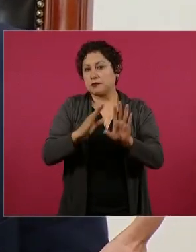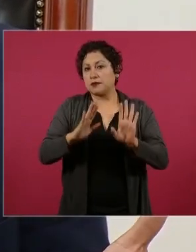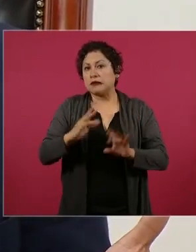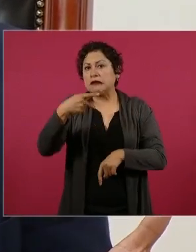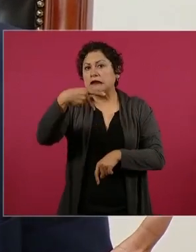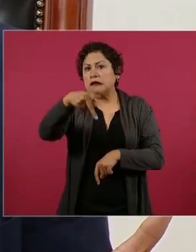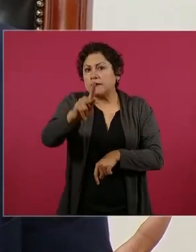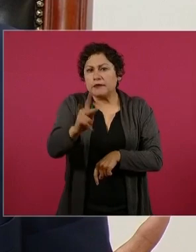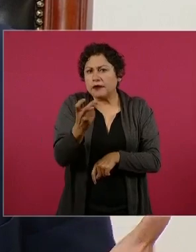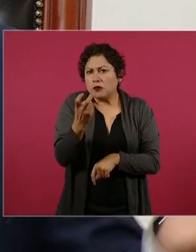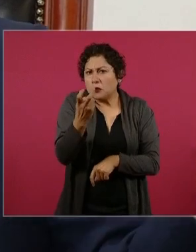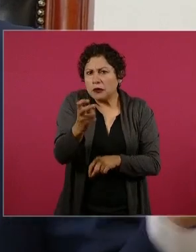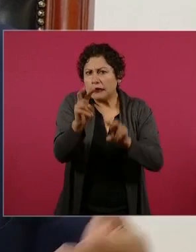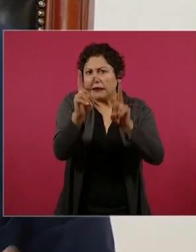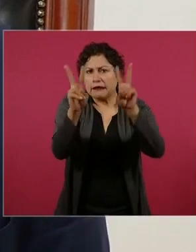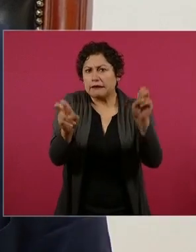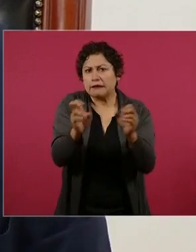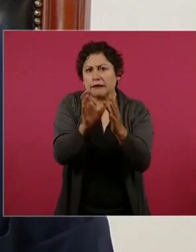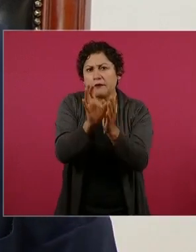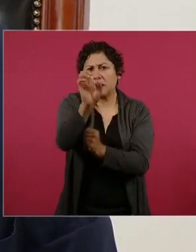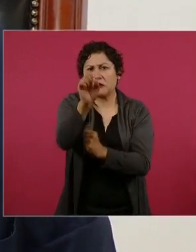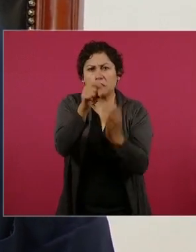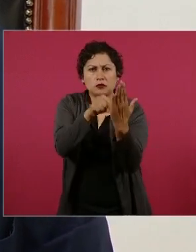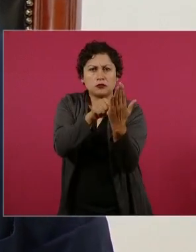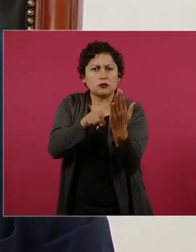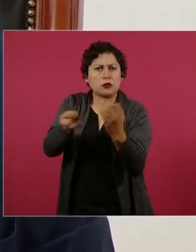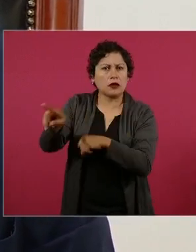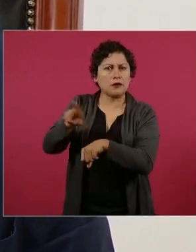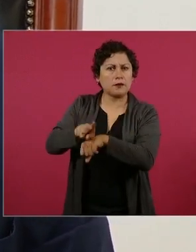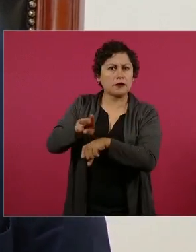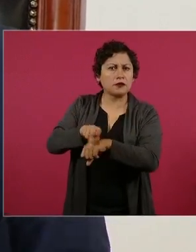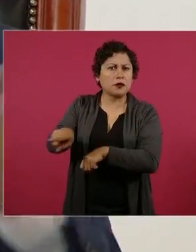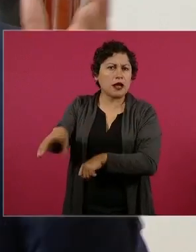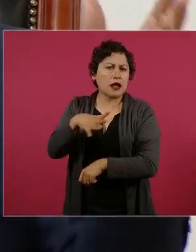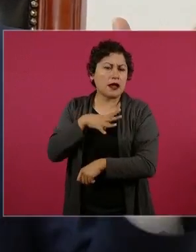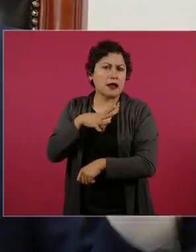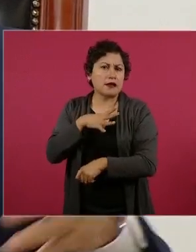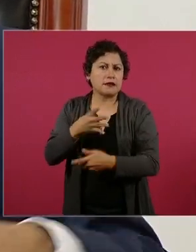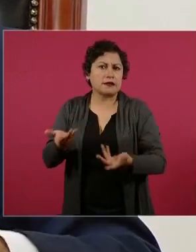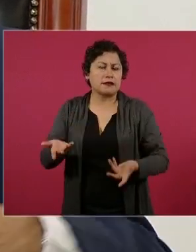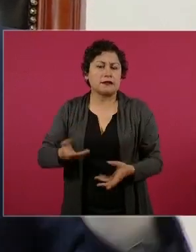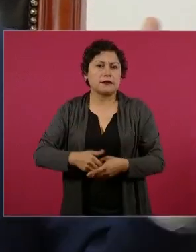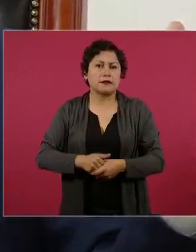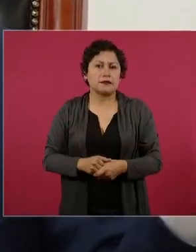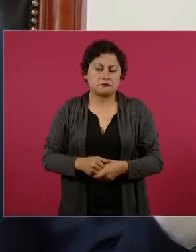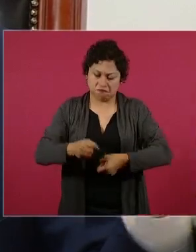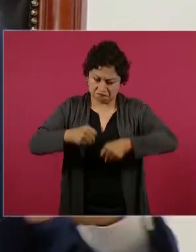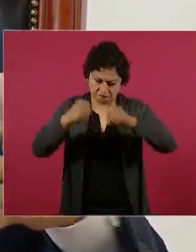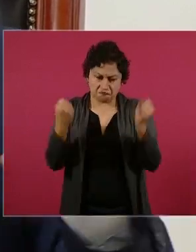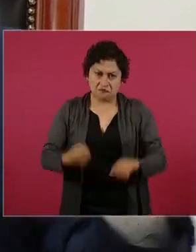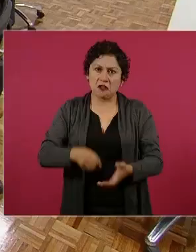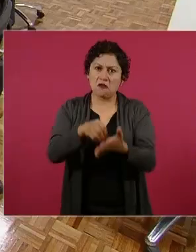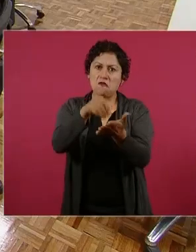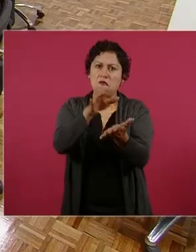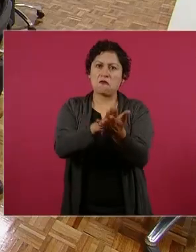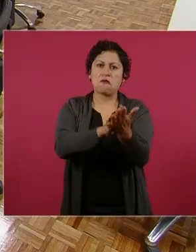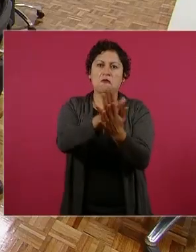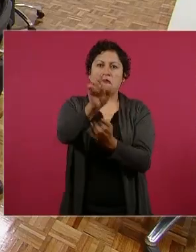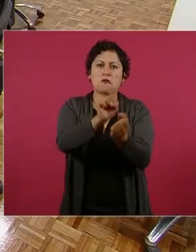Constitución de Venezuela. Es seguro que está constituido, está